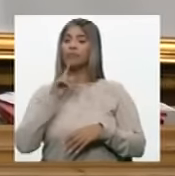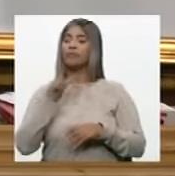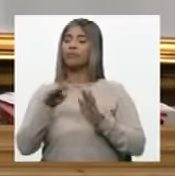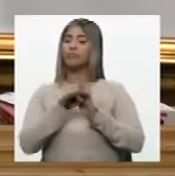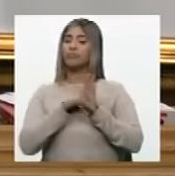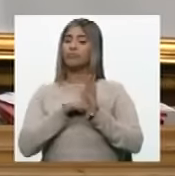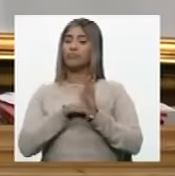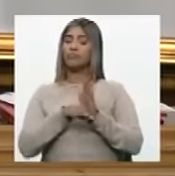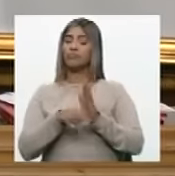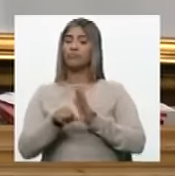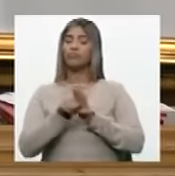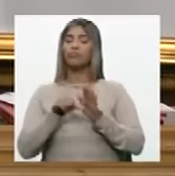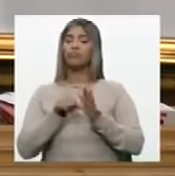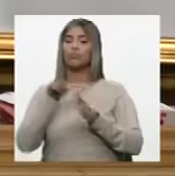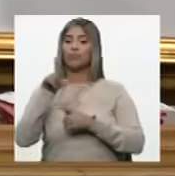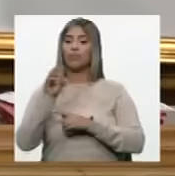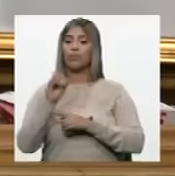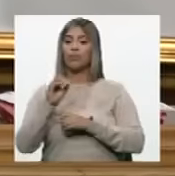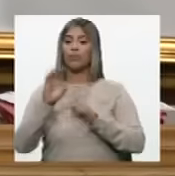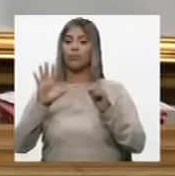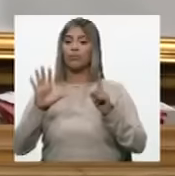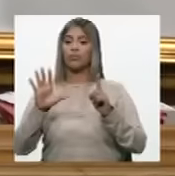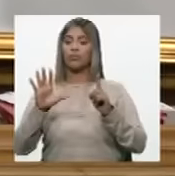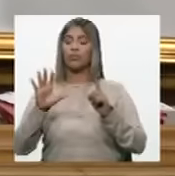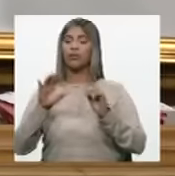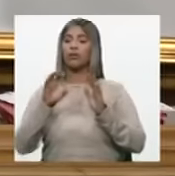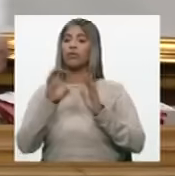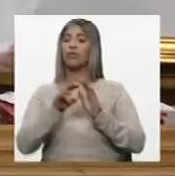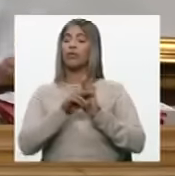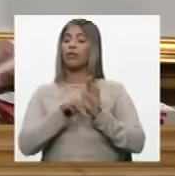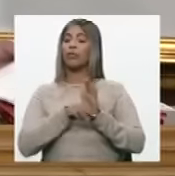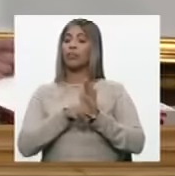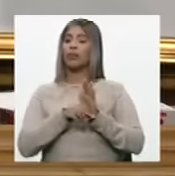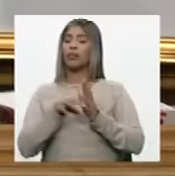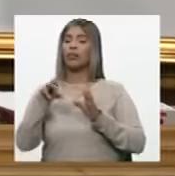está establecido en el artículo 106 del Reglamento